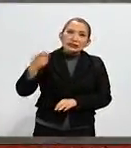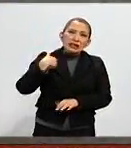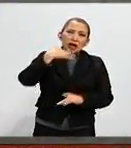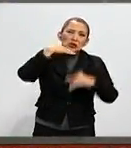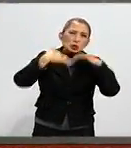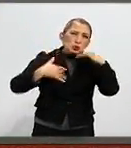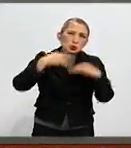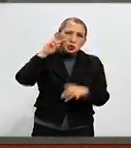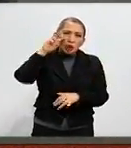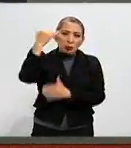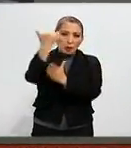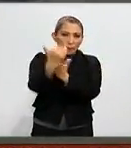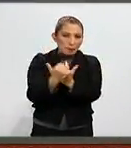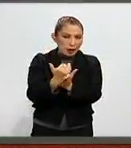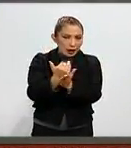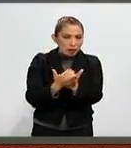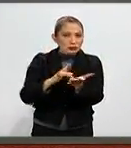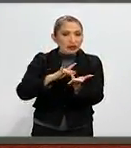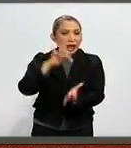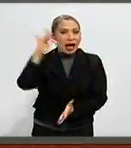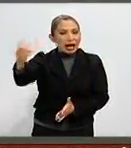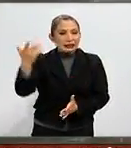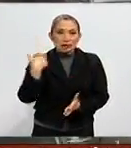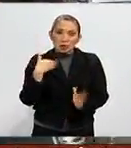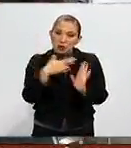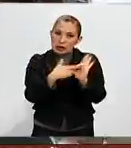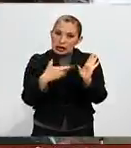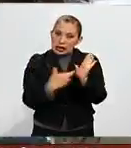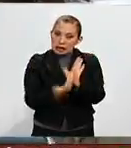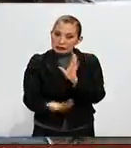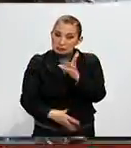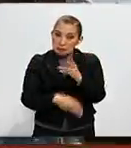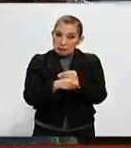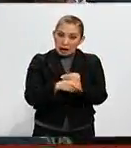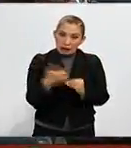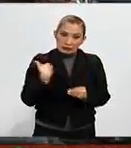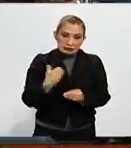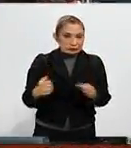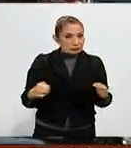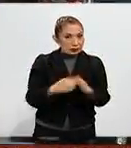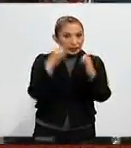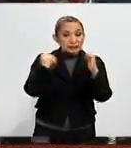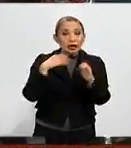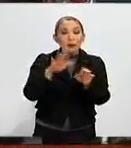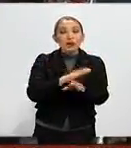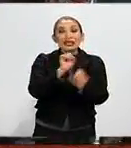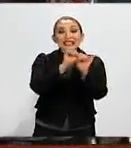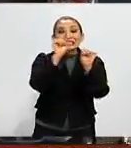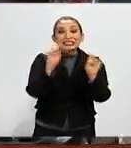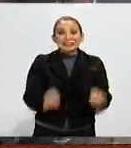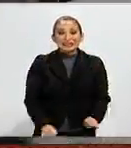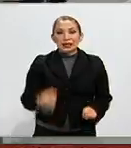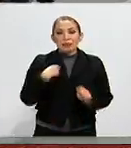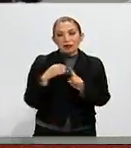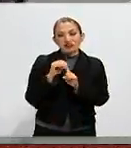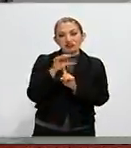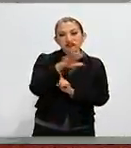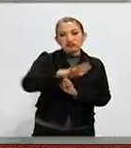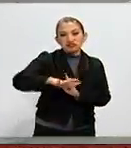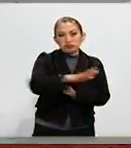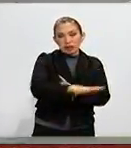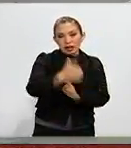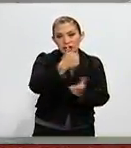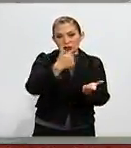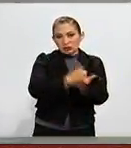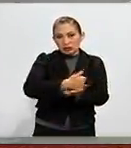contaminantes disminuyó gracias a medidas extraordinarias que se tomaron y a que el sistema de alta presión que afectaba a la zona centro